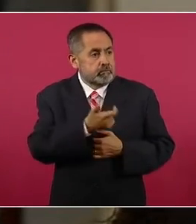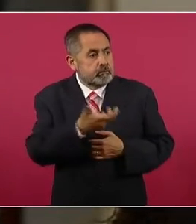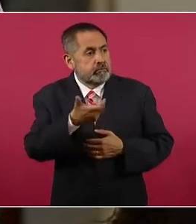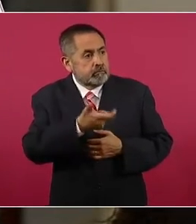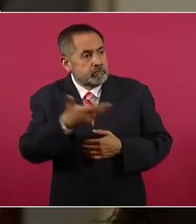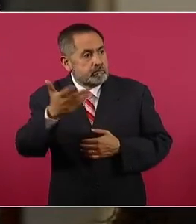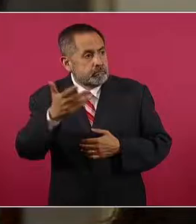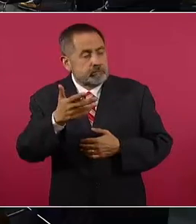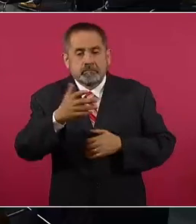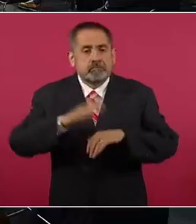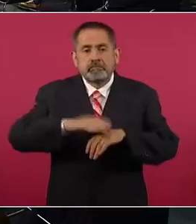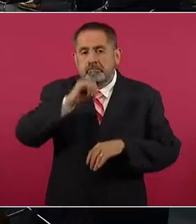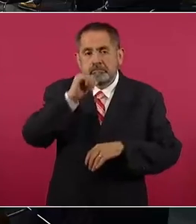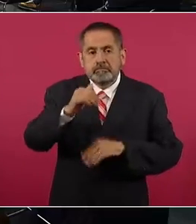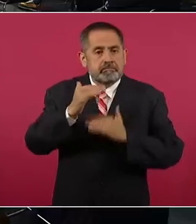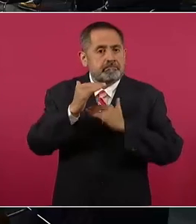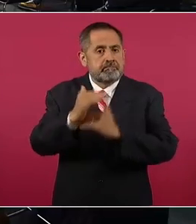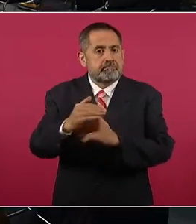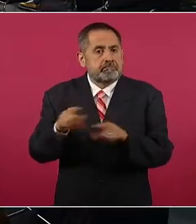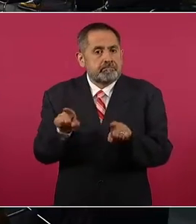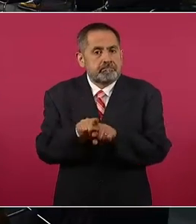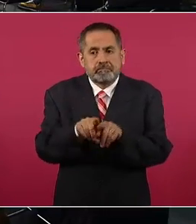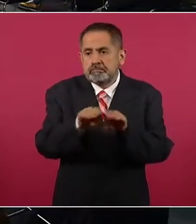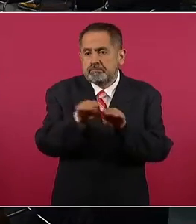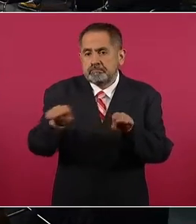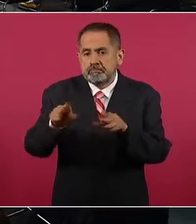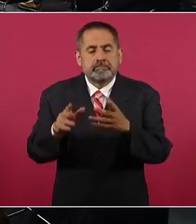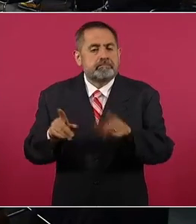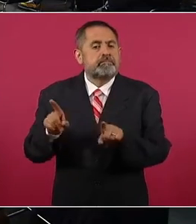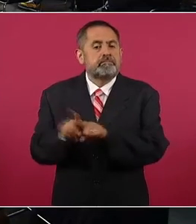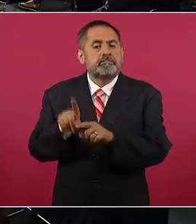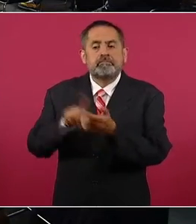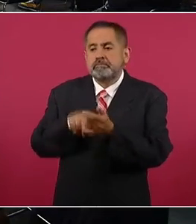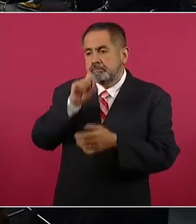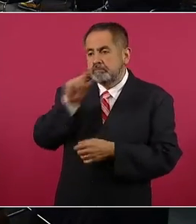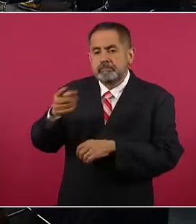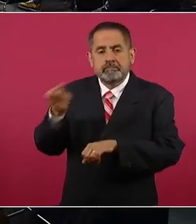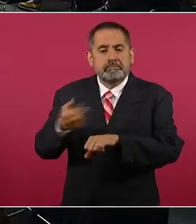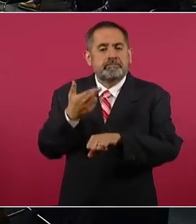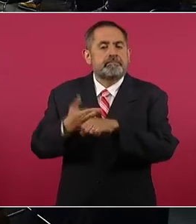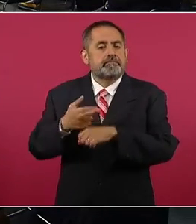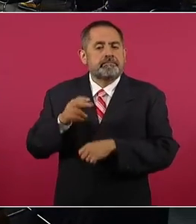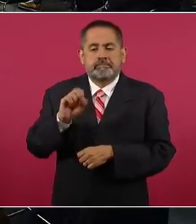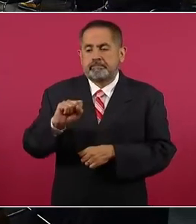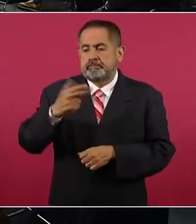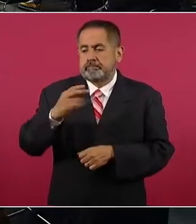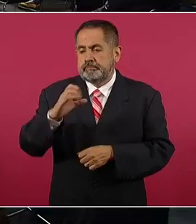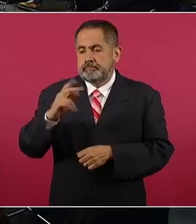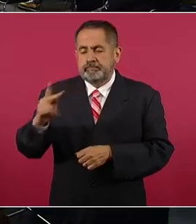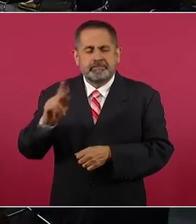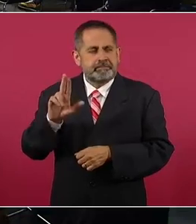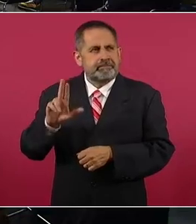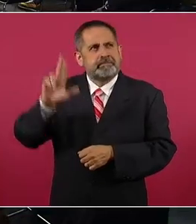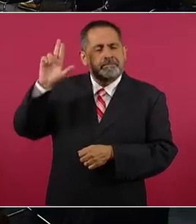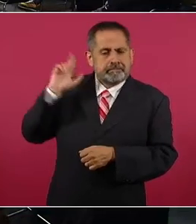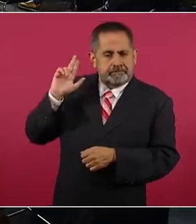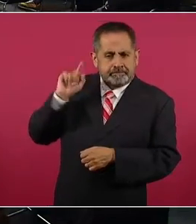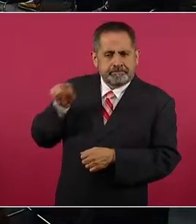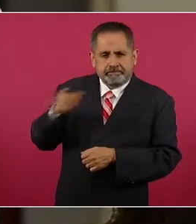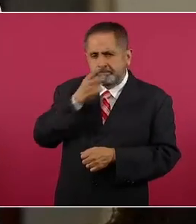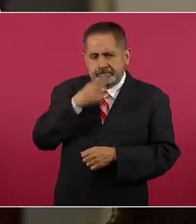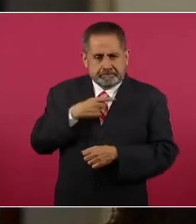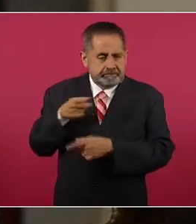el precio de los combustibles, y como nos dijo el secretario de Hacienda el lunes pasado, martes pasado,